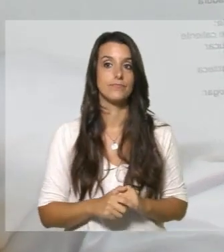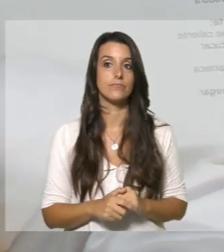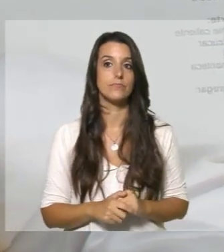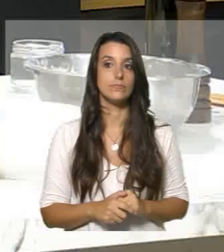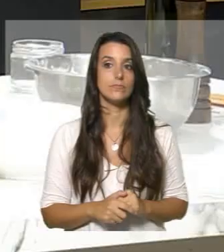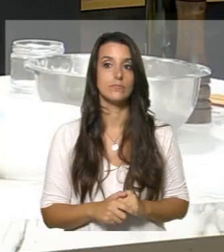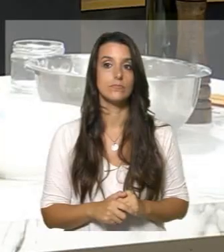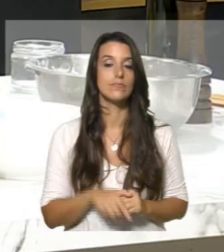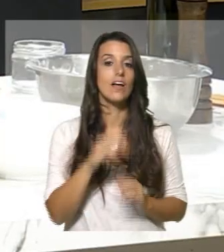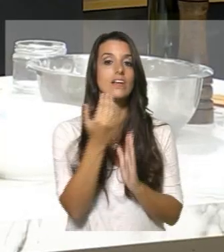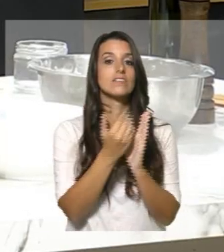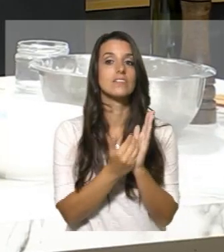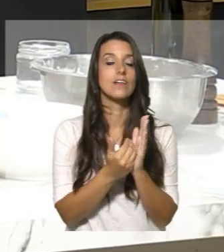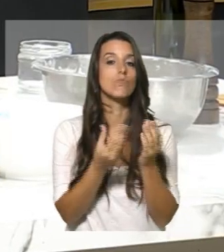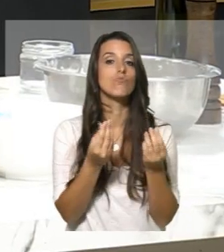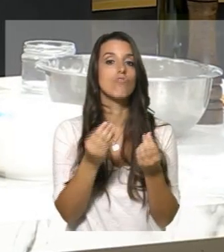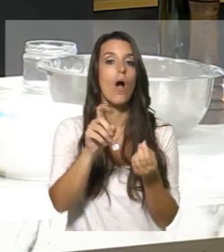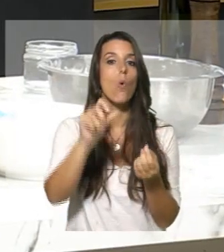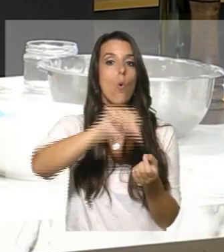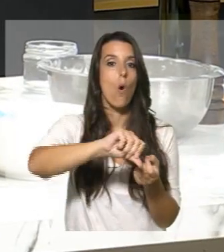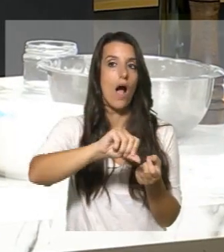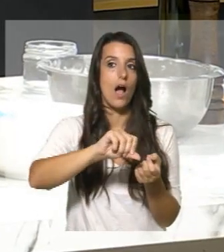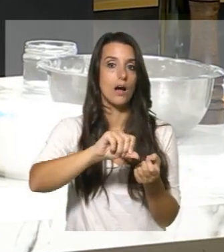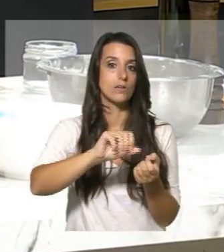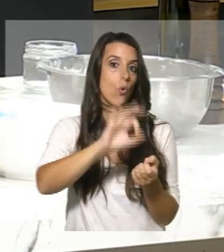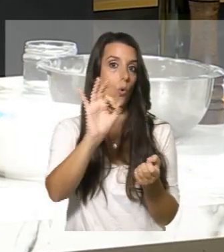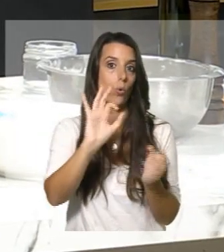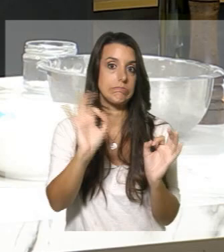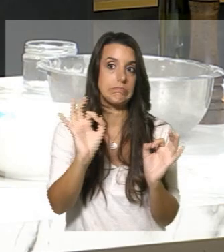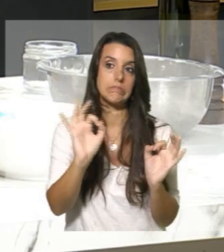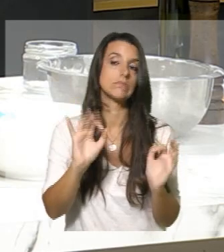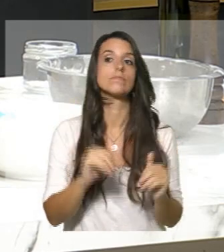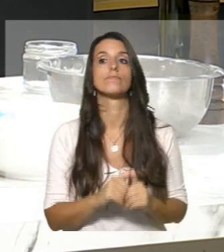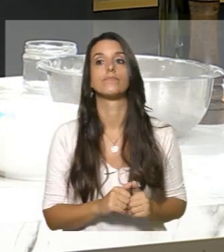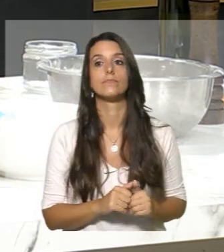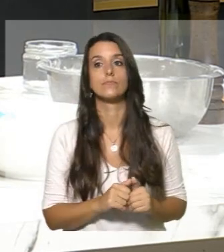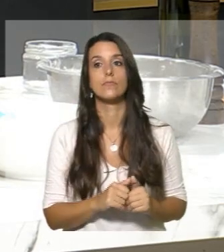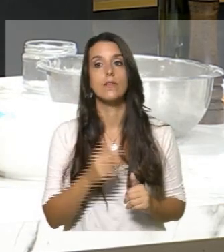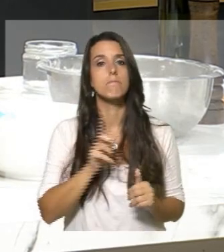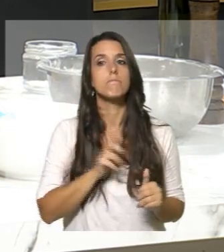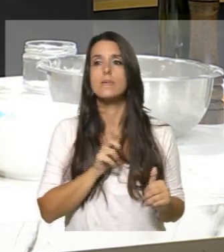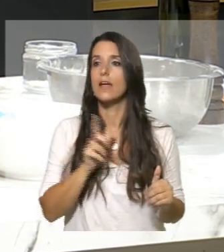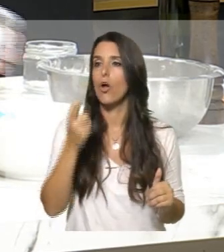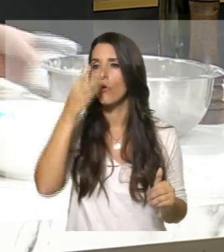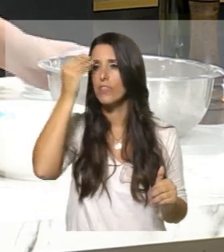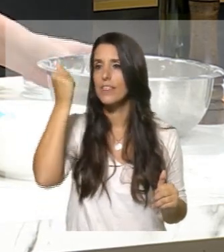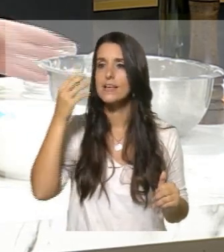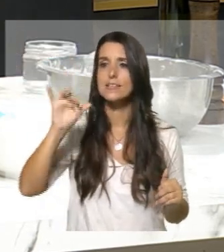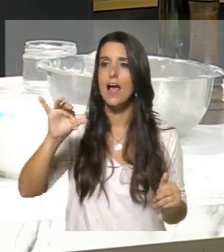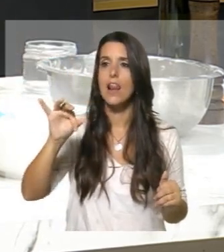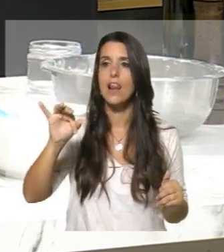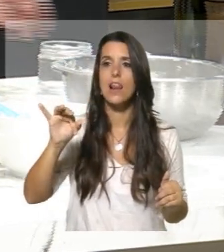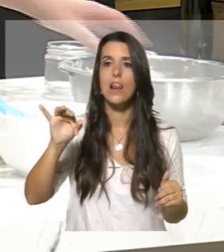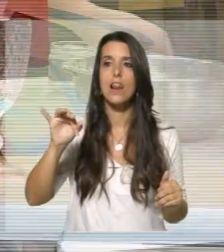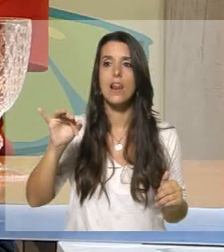Esta receta como no lleva mucha agua, podemos ponérsela si no se las bajábamos un poco y ya estaba. Espera que no agarré la sal. Agarré el